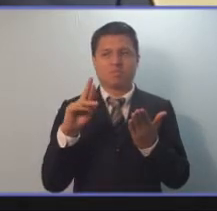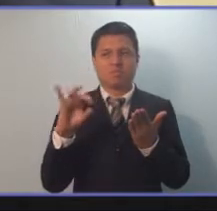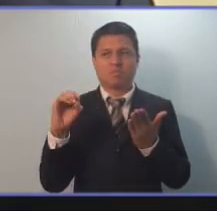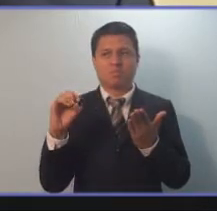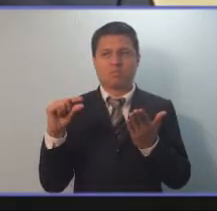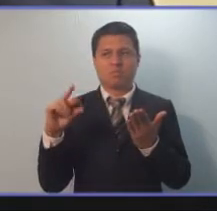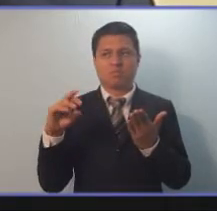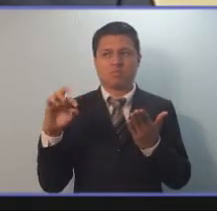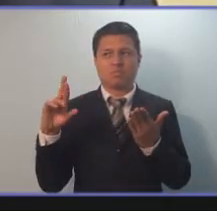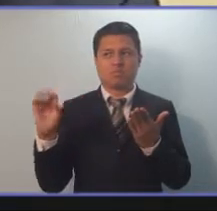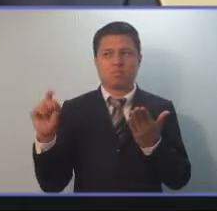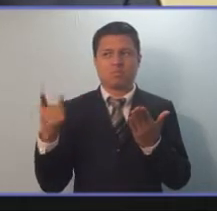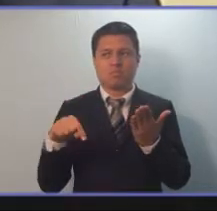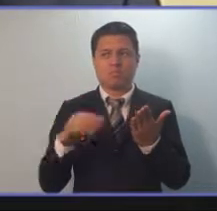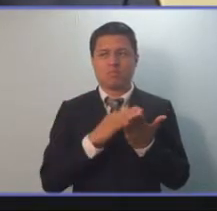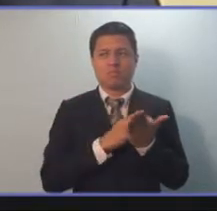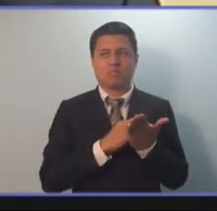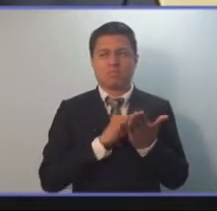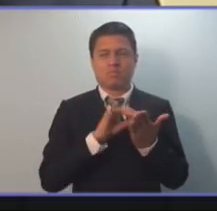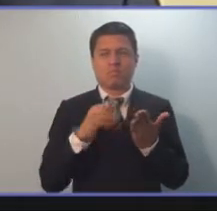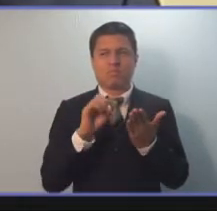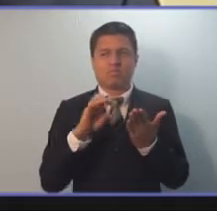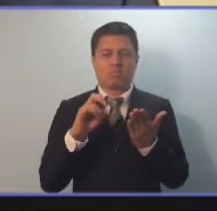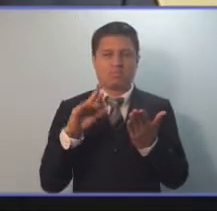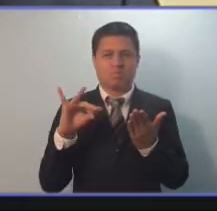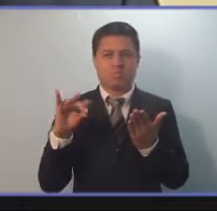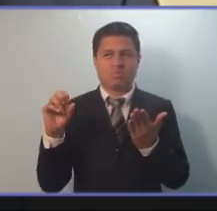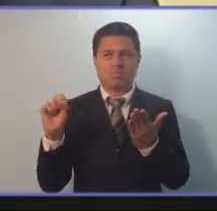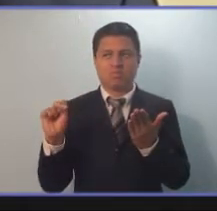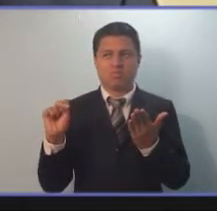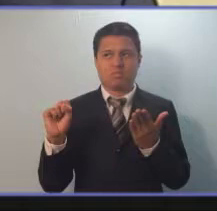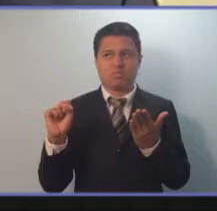Guerrero. Ausente. José Luis Urías.